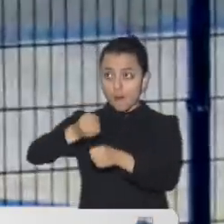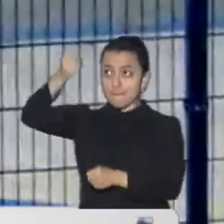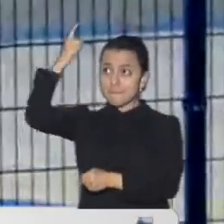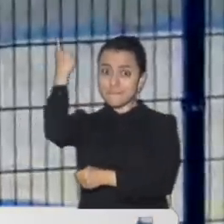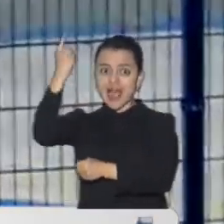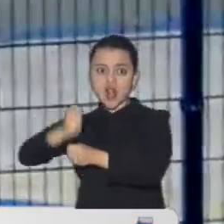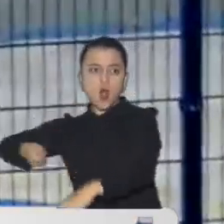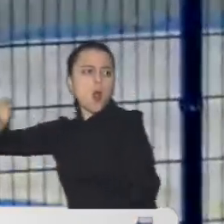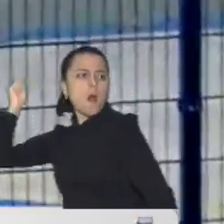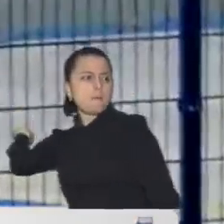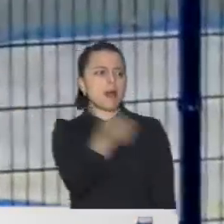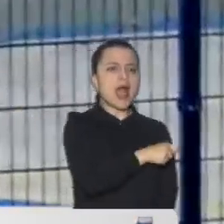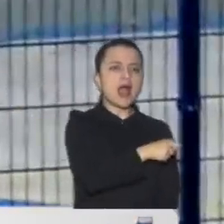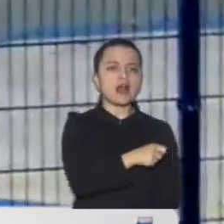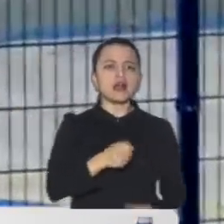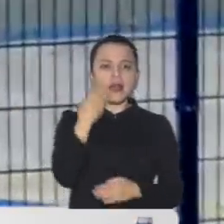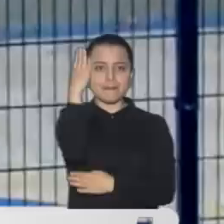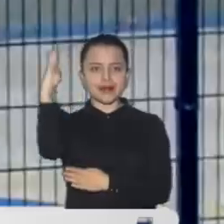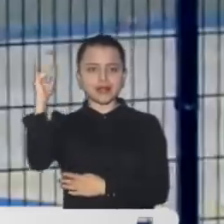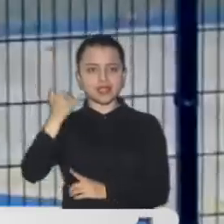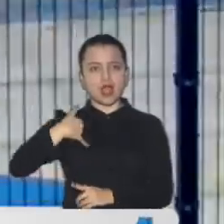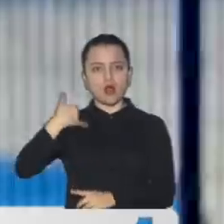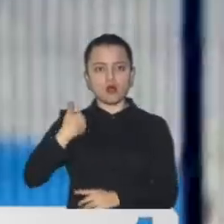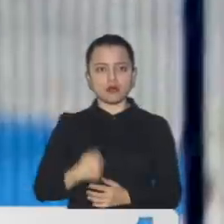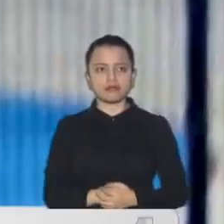joven en Barranquilla. Ya volvemos. Lo mató.